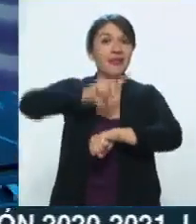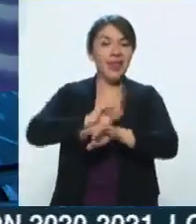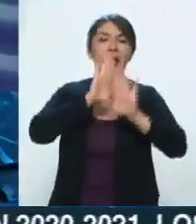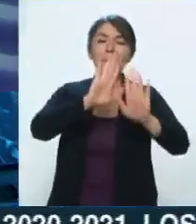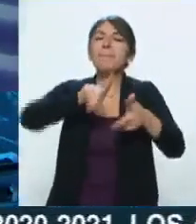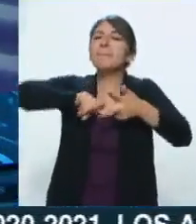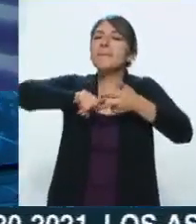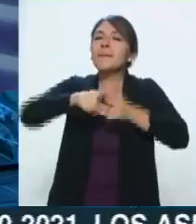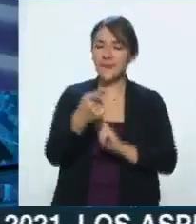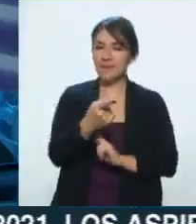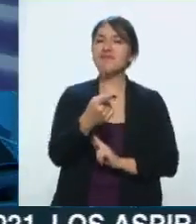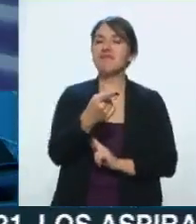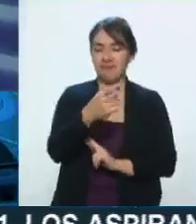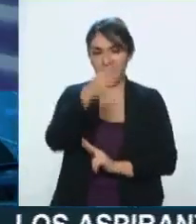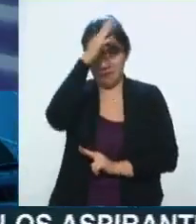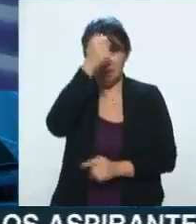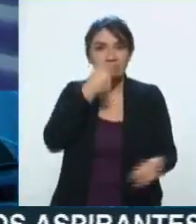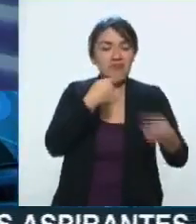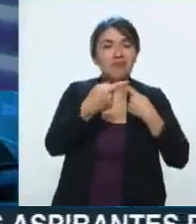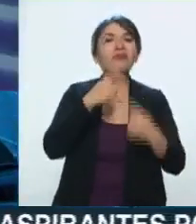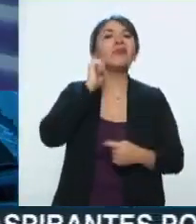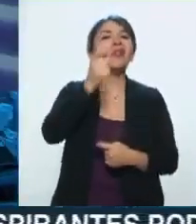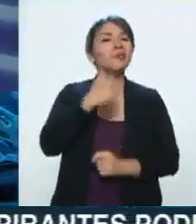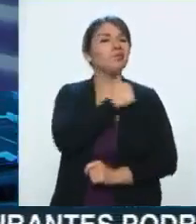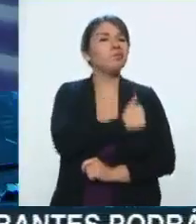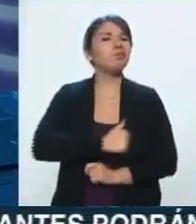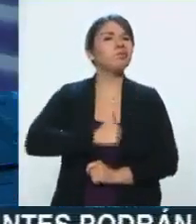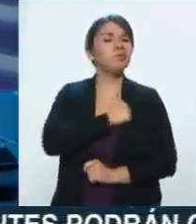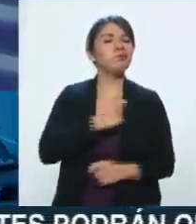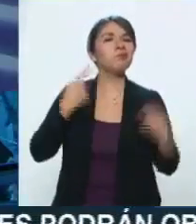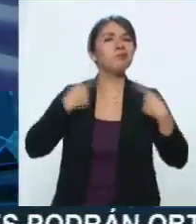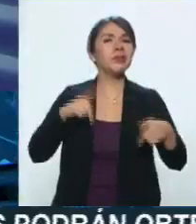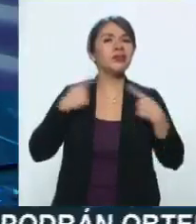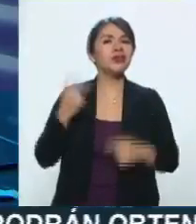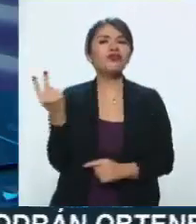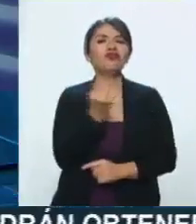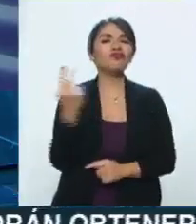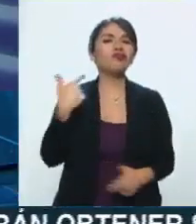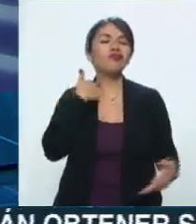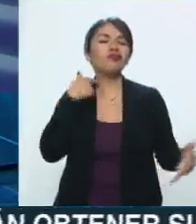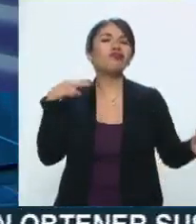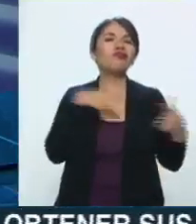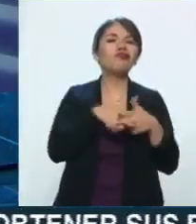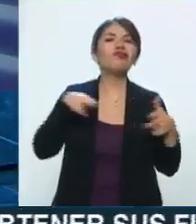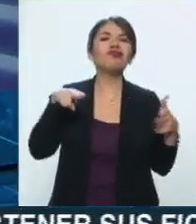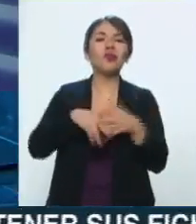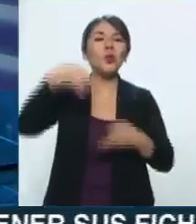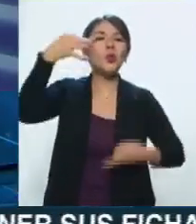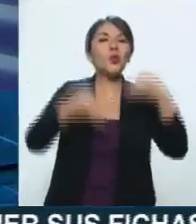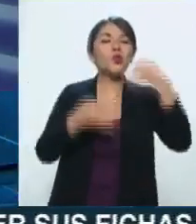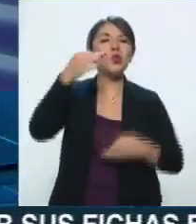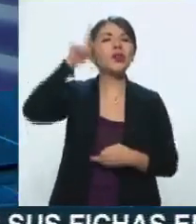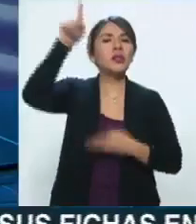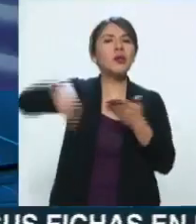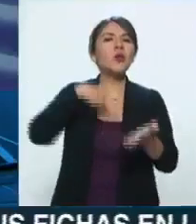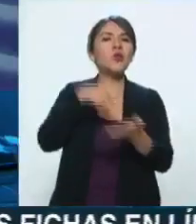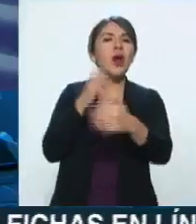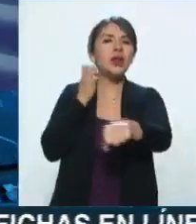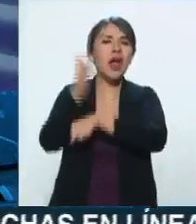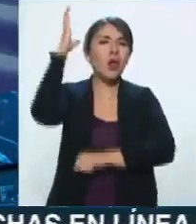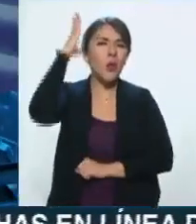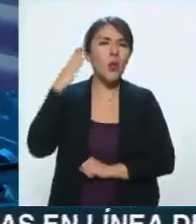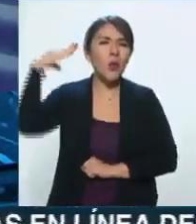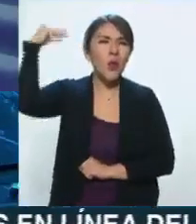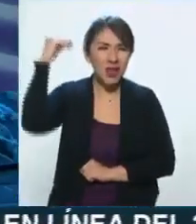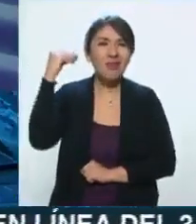hoy vamos a comenzar, si estás de acuerdo, con el lamentable asesinato del juez ocurrido en el estado de